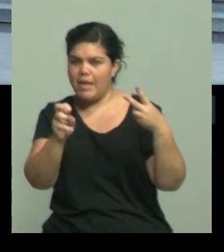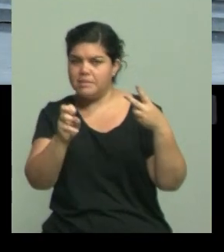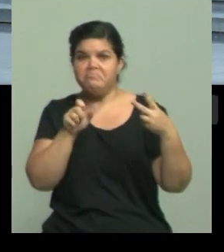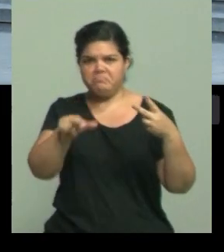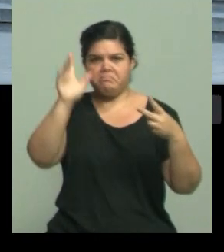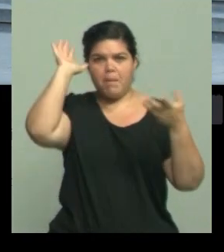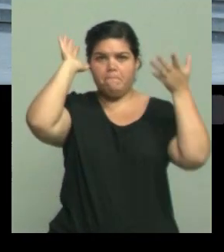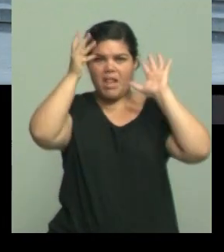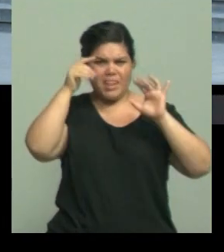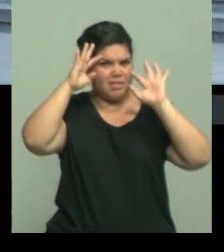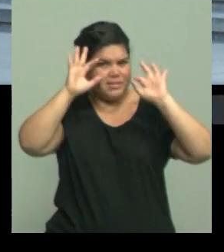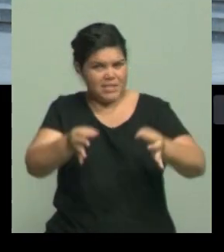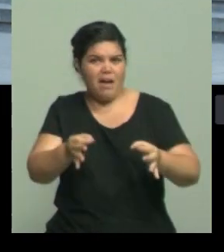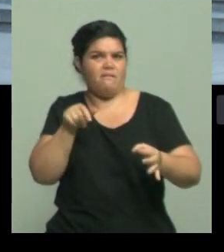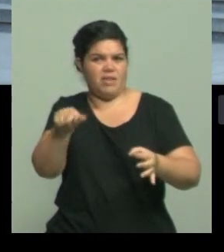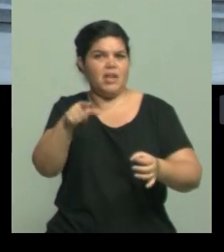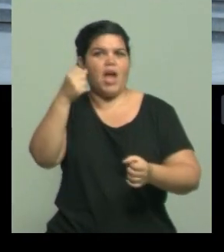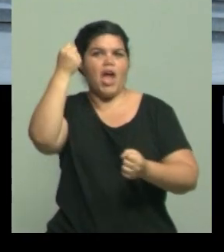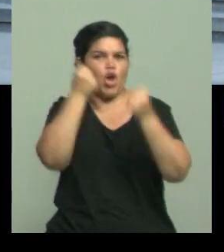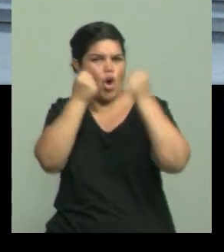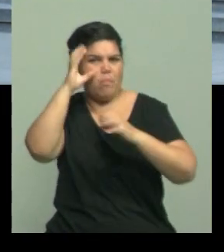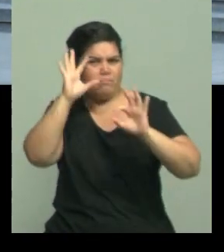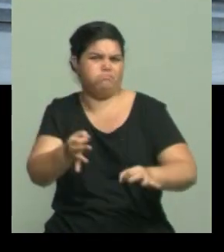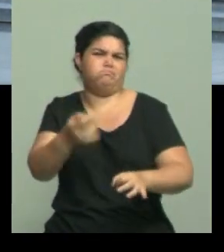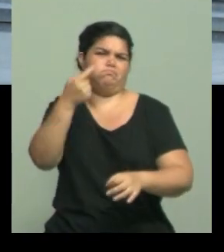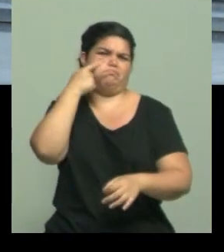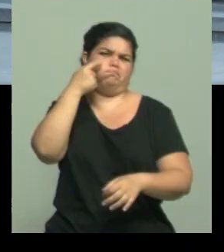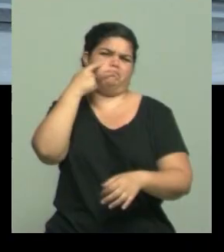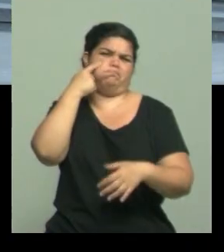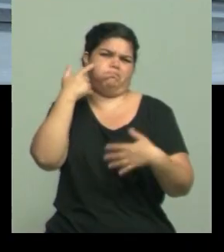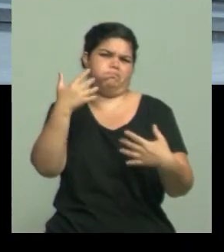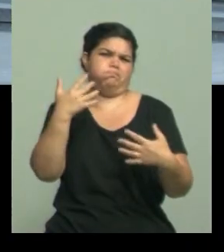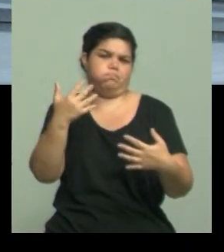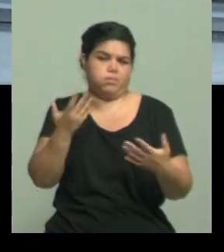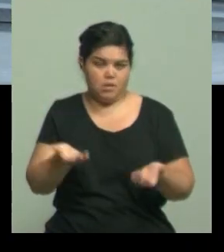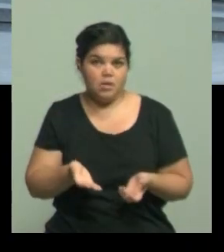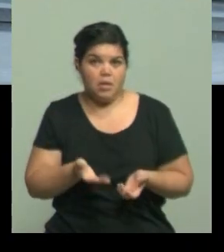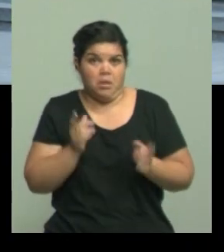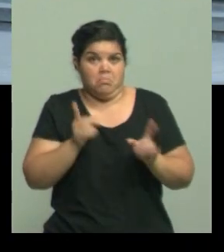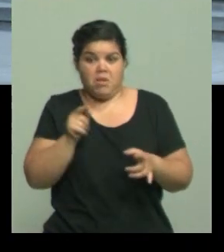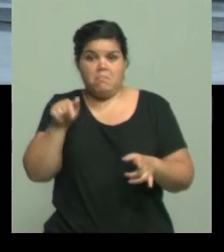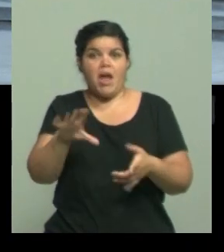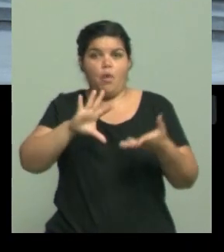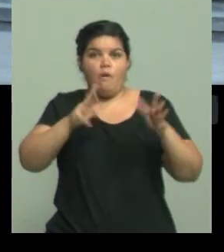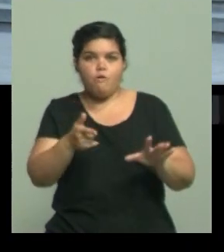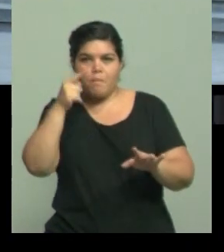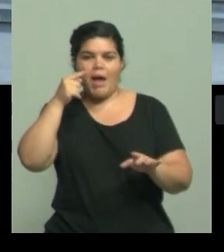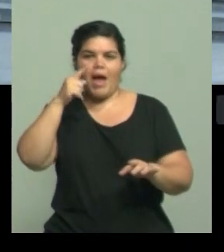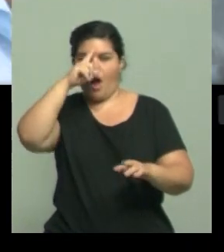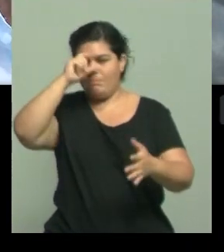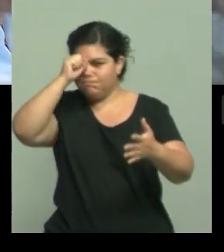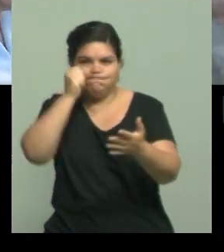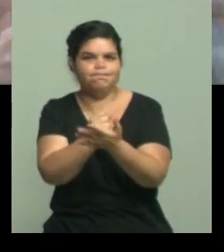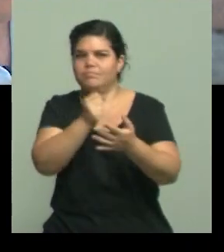economía. Tengo no razón, pero bueno, él tiene una línea ideológica que la aplica discursivamente a ese modelo